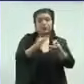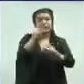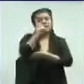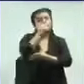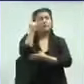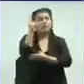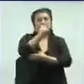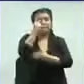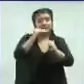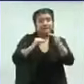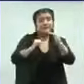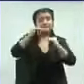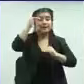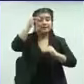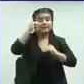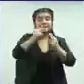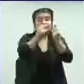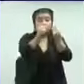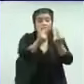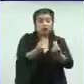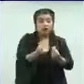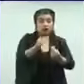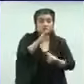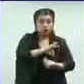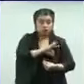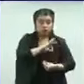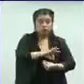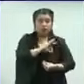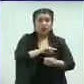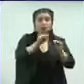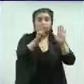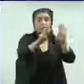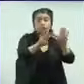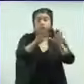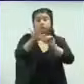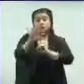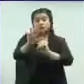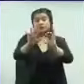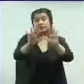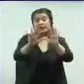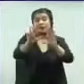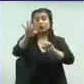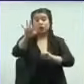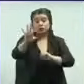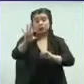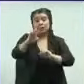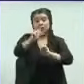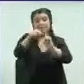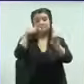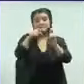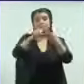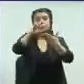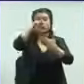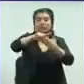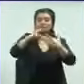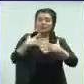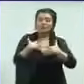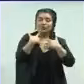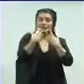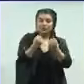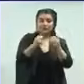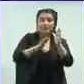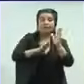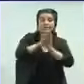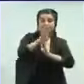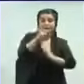significación, los incrementos en el Fondo Social con 814, enfocados en proyectos de fortalecimiento del